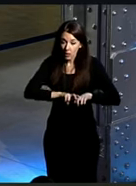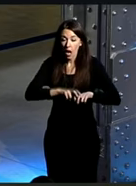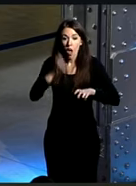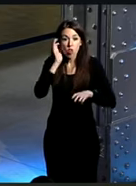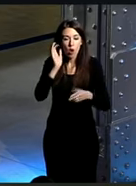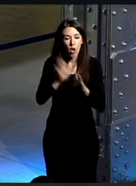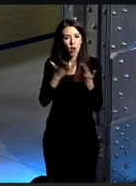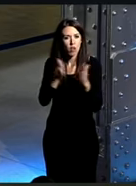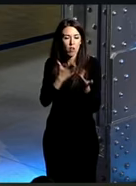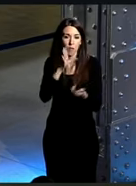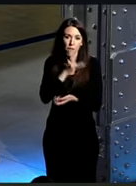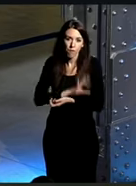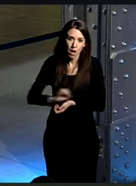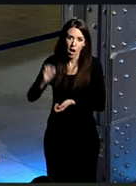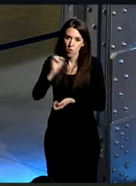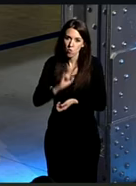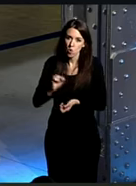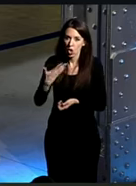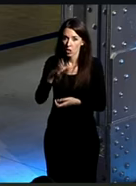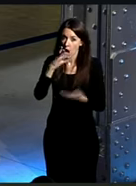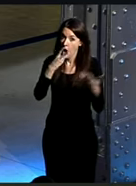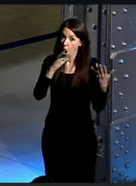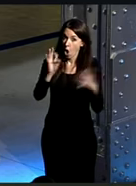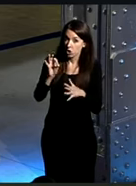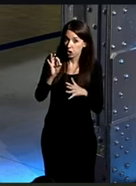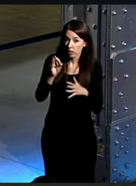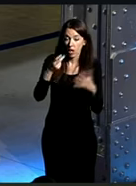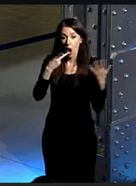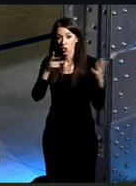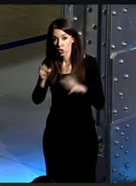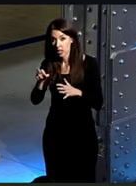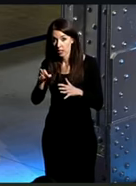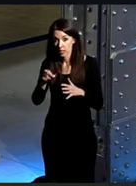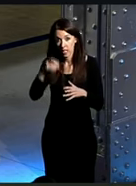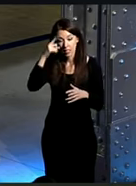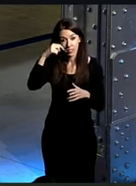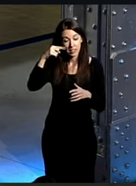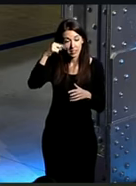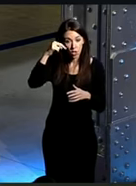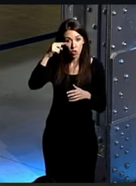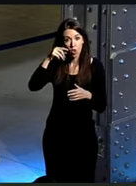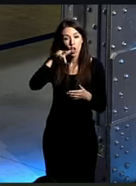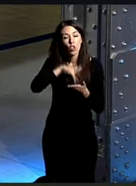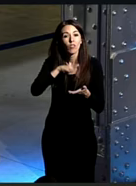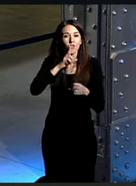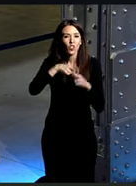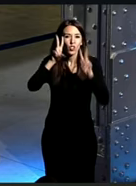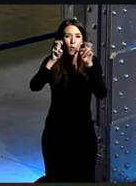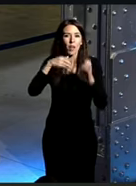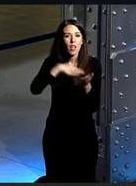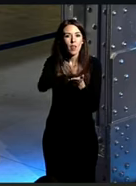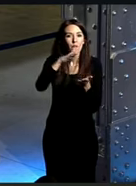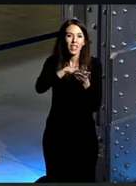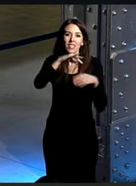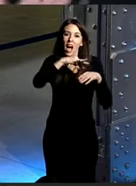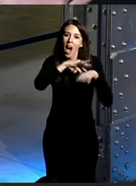que escribió un libro fabuloso a fines de los 80, a fines de los 70, una tesis de doctorado que se llama La imprenta como agente